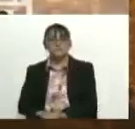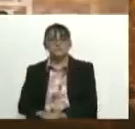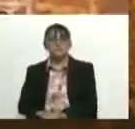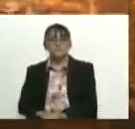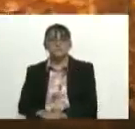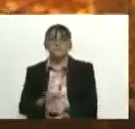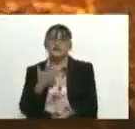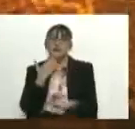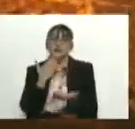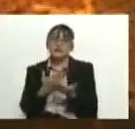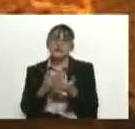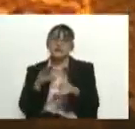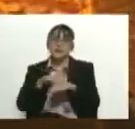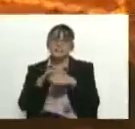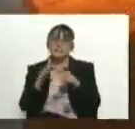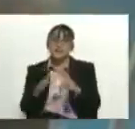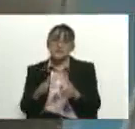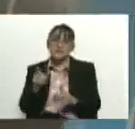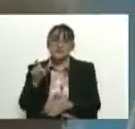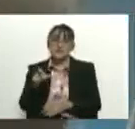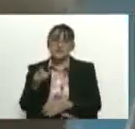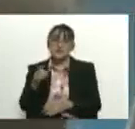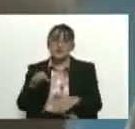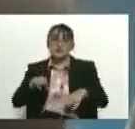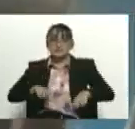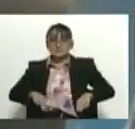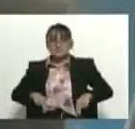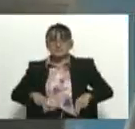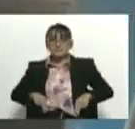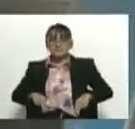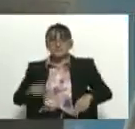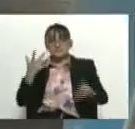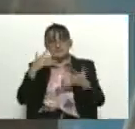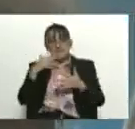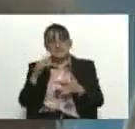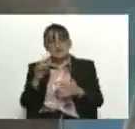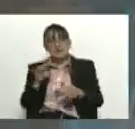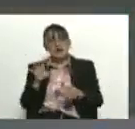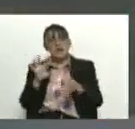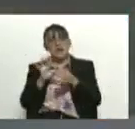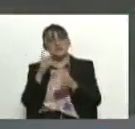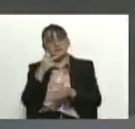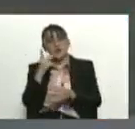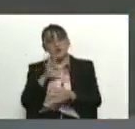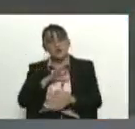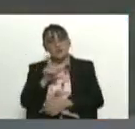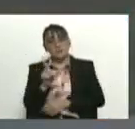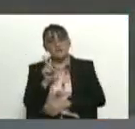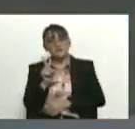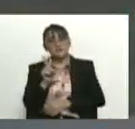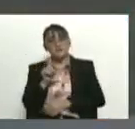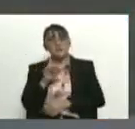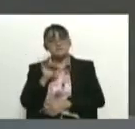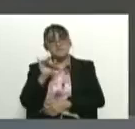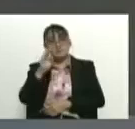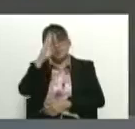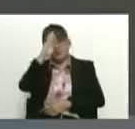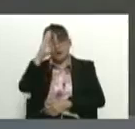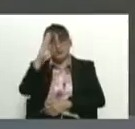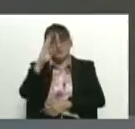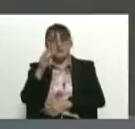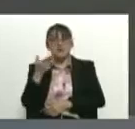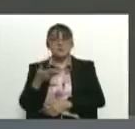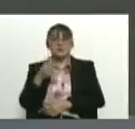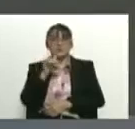agradecemos Entonces al ministro Jorge Arriaza enlace político del partido socialista Unido de Venezuela en el estado barinas